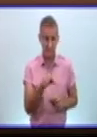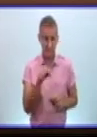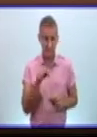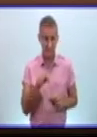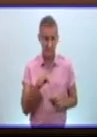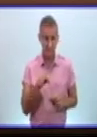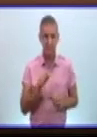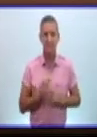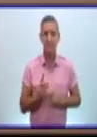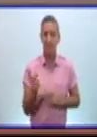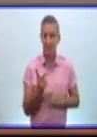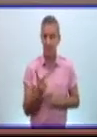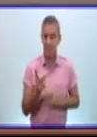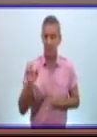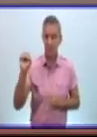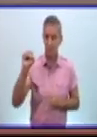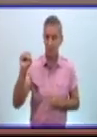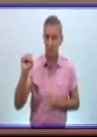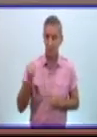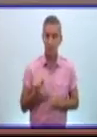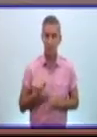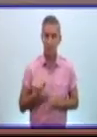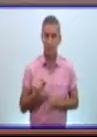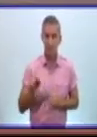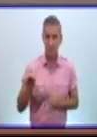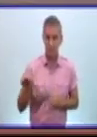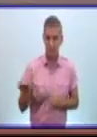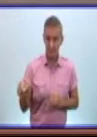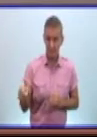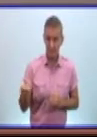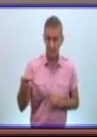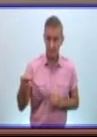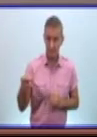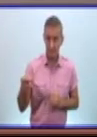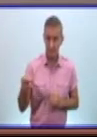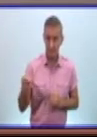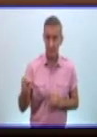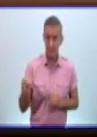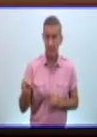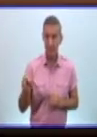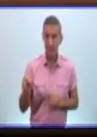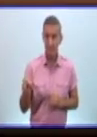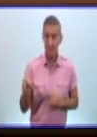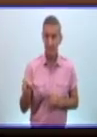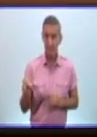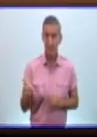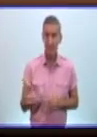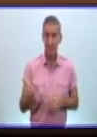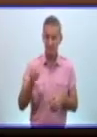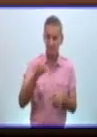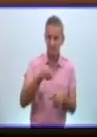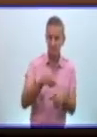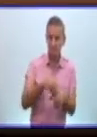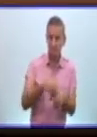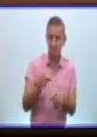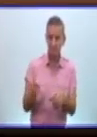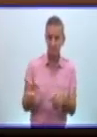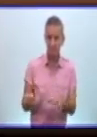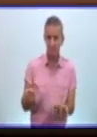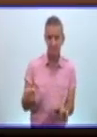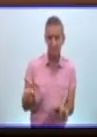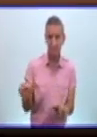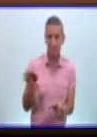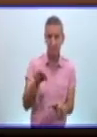del octazufre y con esta cucharilla espátula, por la parte de la espátula, ahora voy a tomar una muestra de